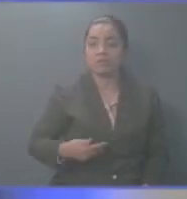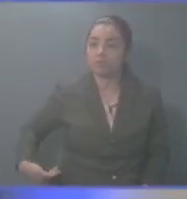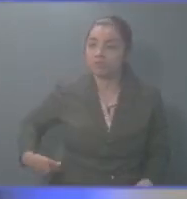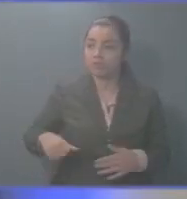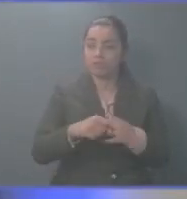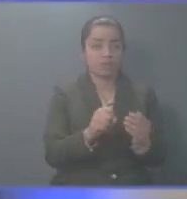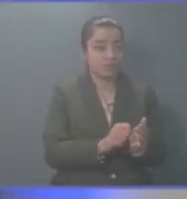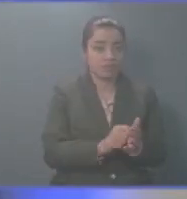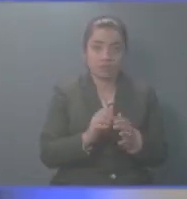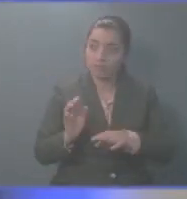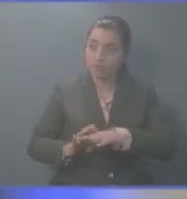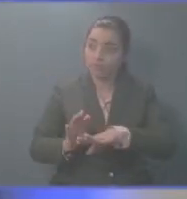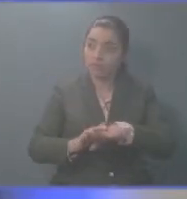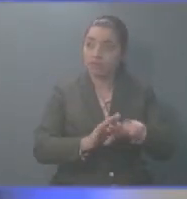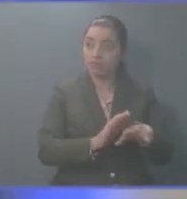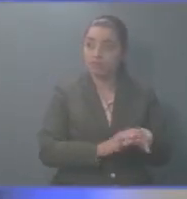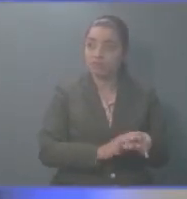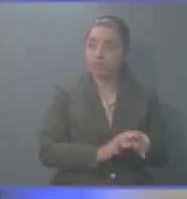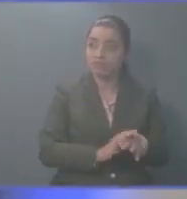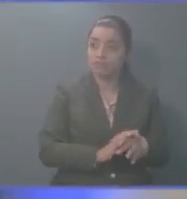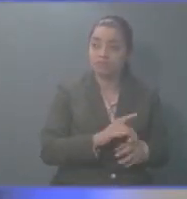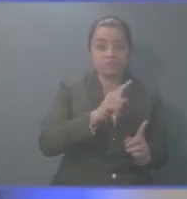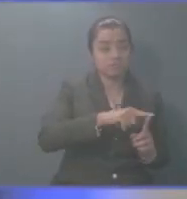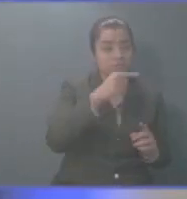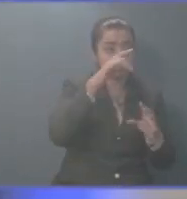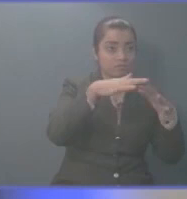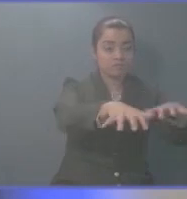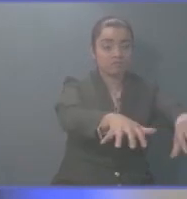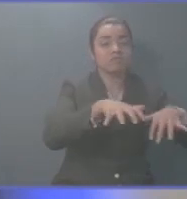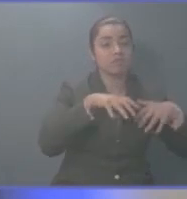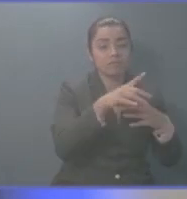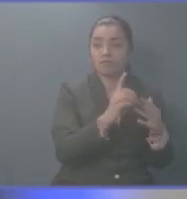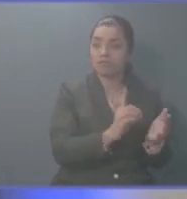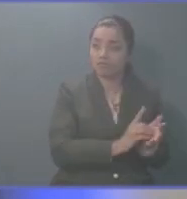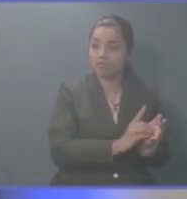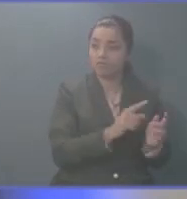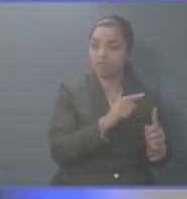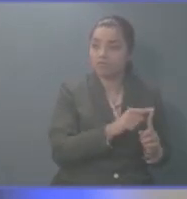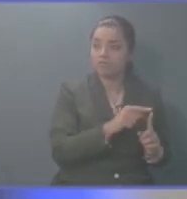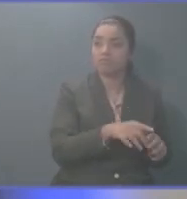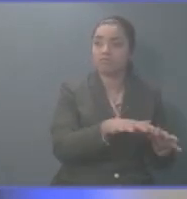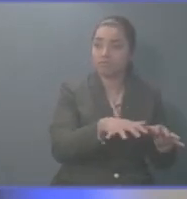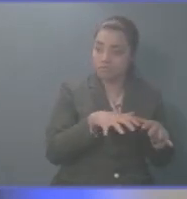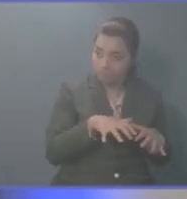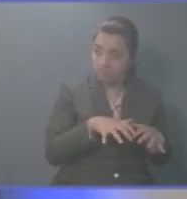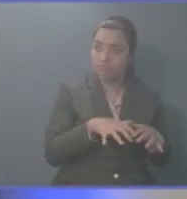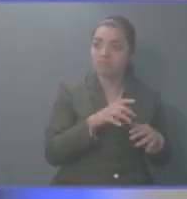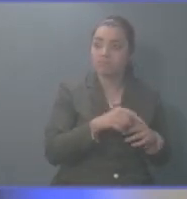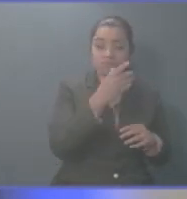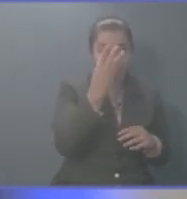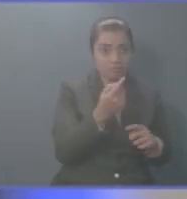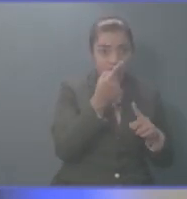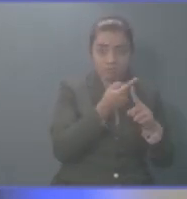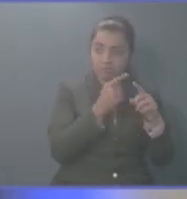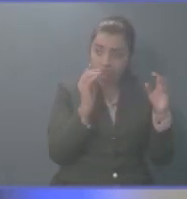Legislativa, había convocado para que la plenaria, convocó a una plenaria el sábado